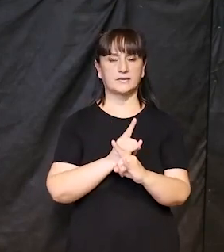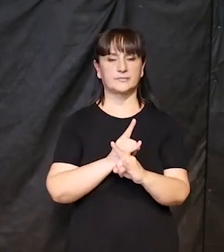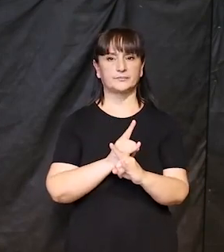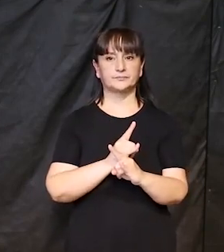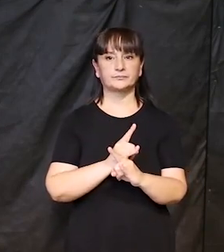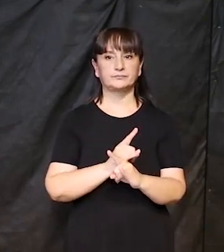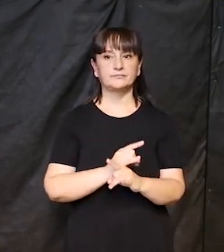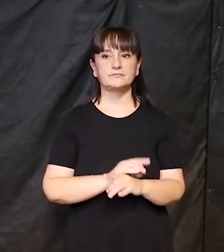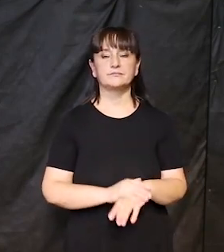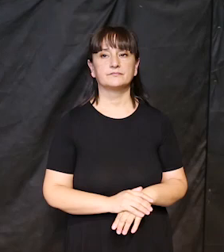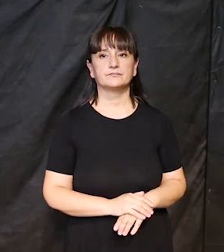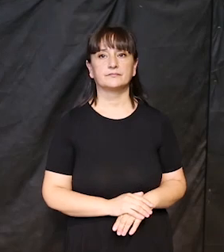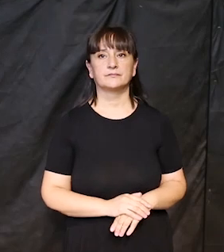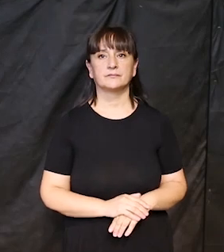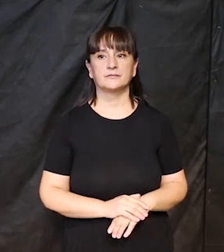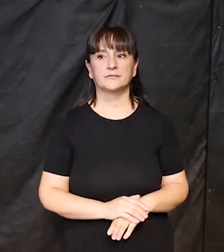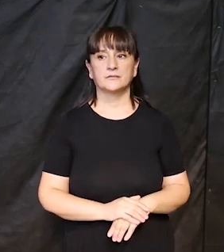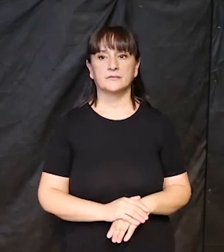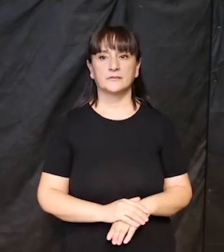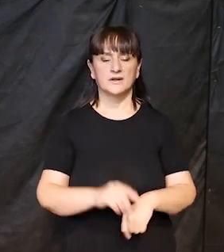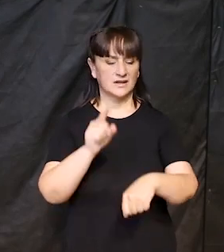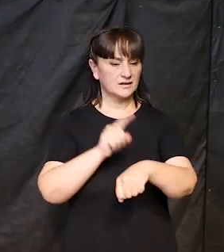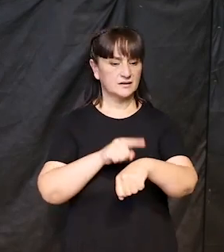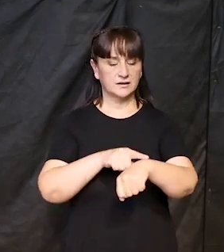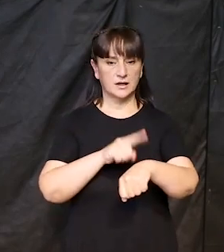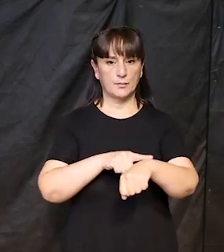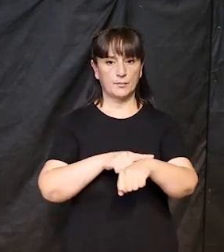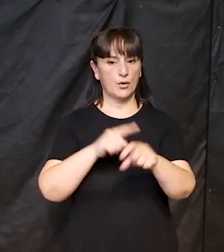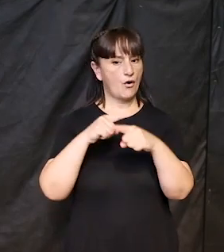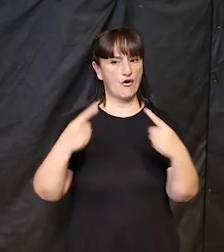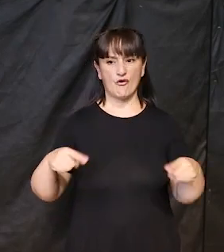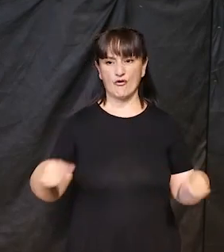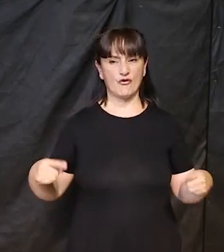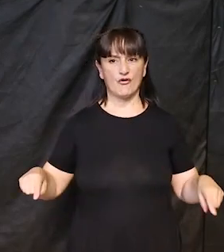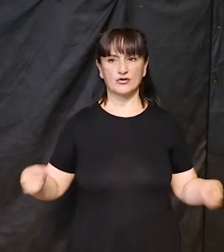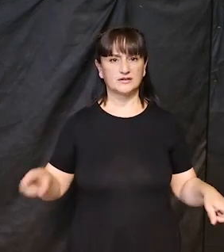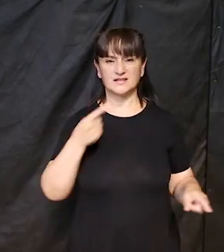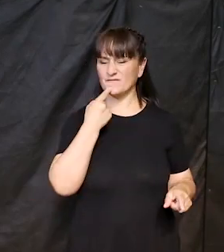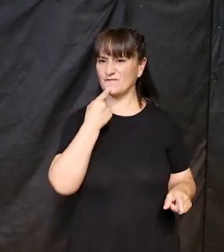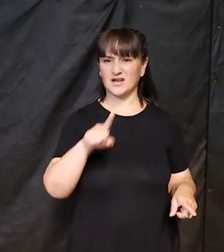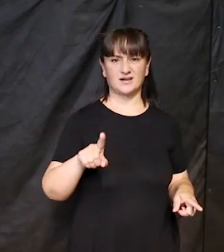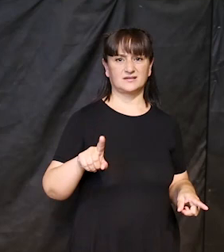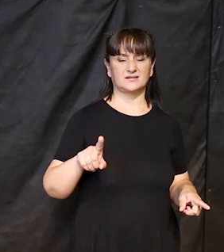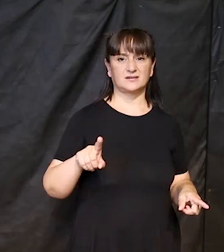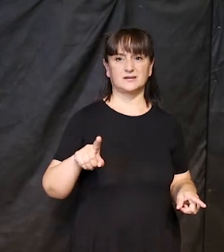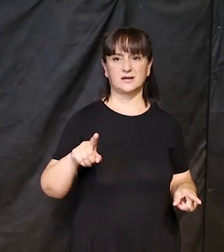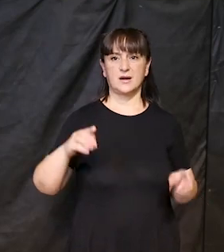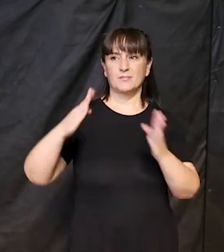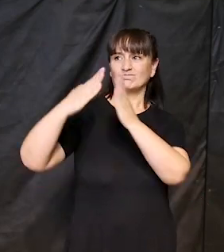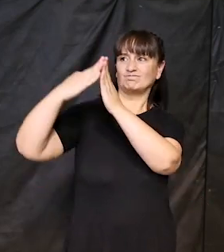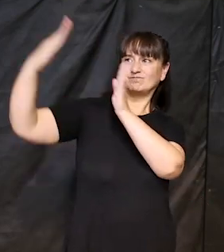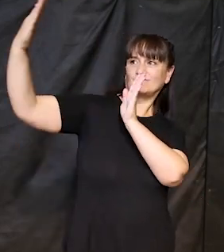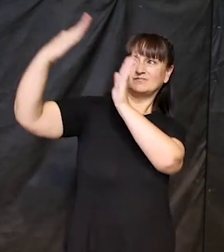por eso hay cosas que suceden en el mundo actual cuando el hombre se aleja de dios cuando los valores